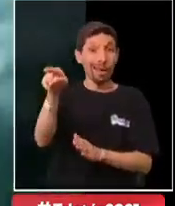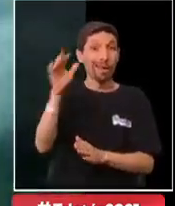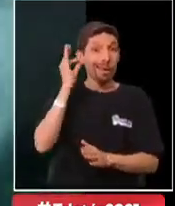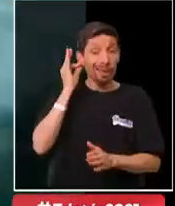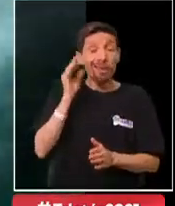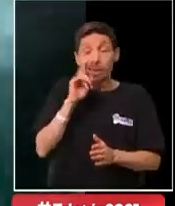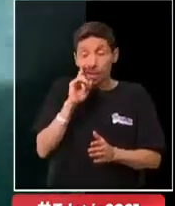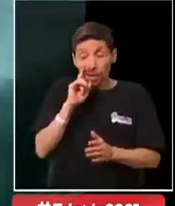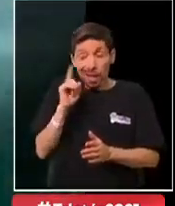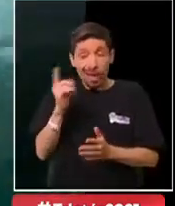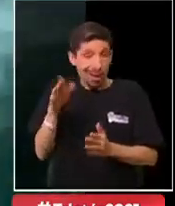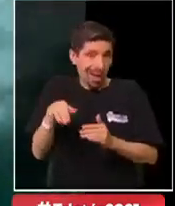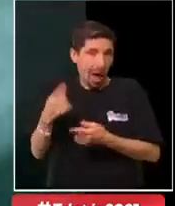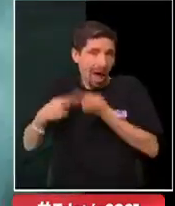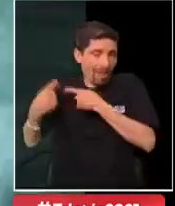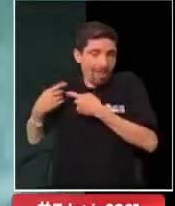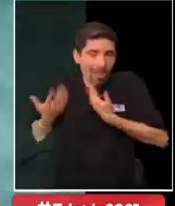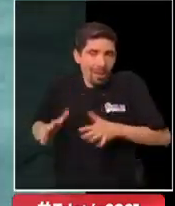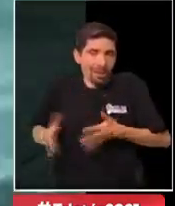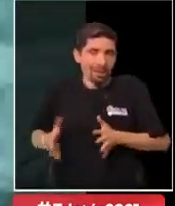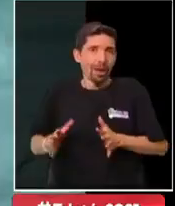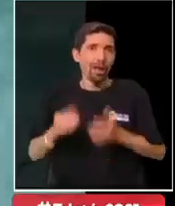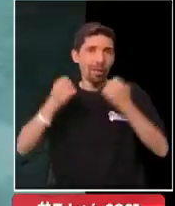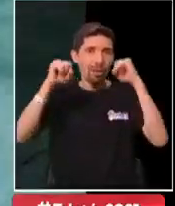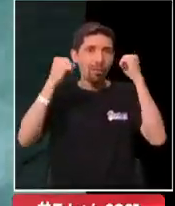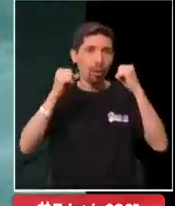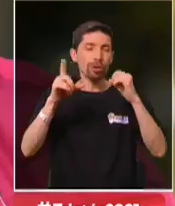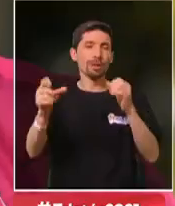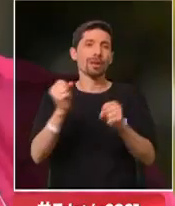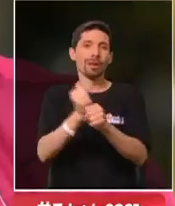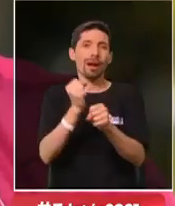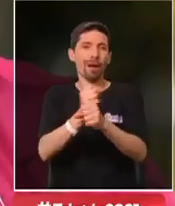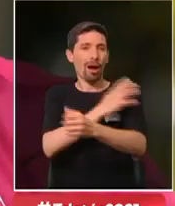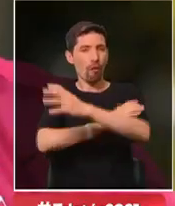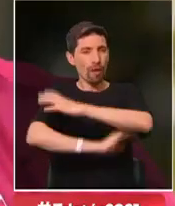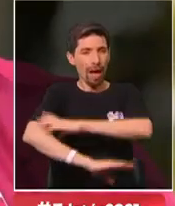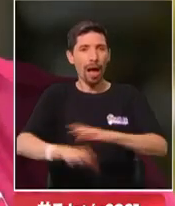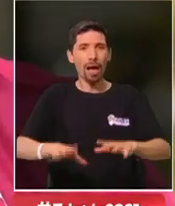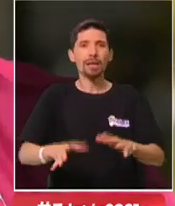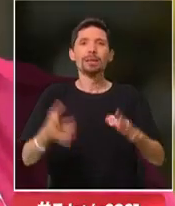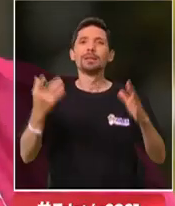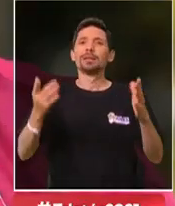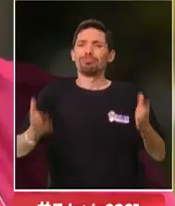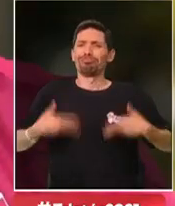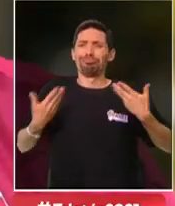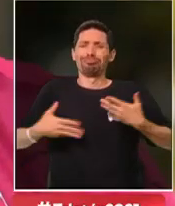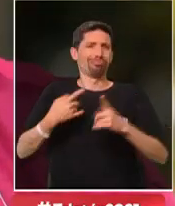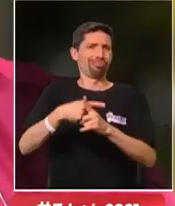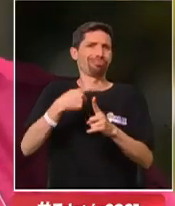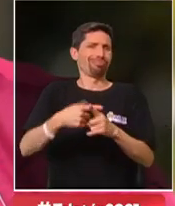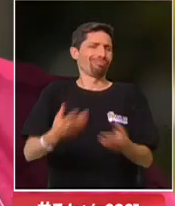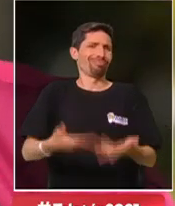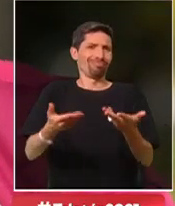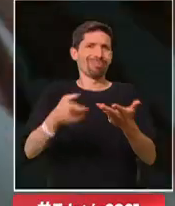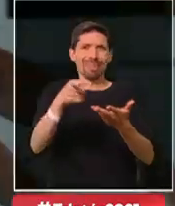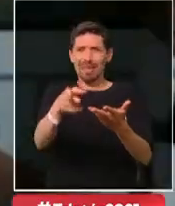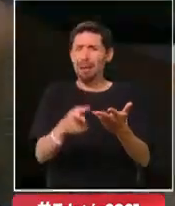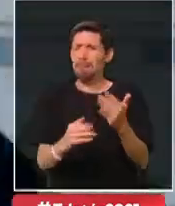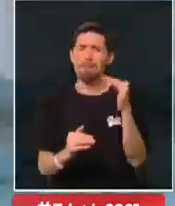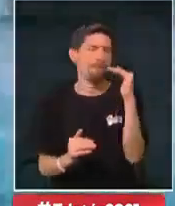de lograr hacer cosas a través del deporte. Y en ese sentido nunca bajó los brazos, siempre tiró para arriba, siempre sacó el máximo de lo que podía